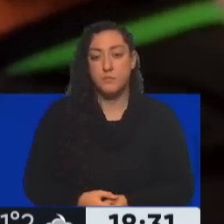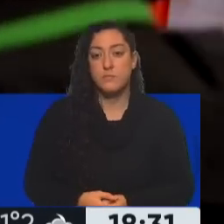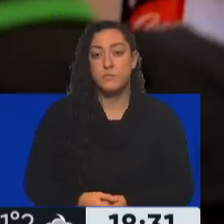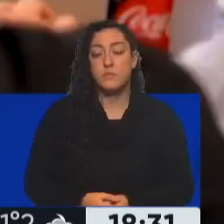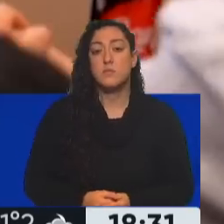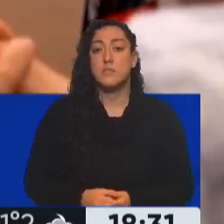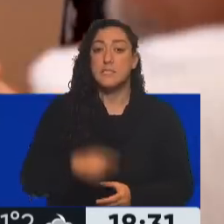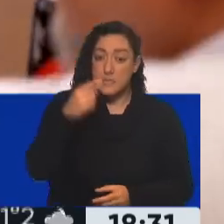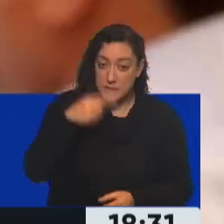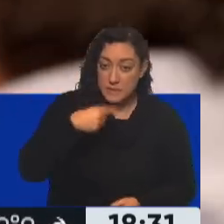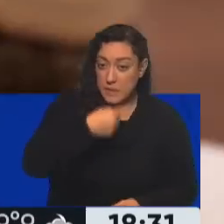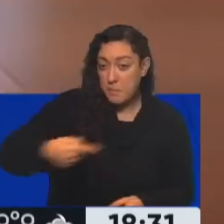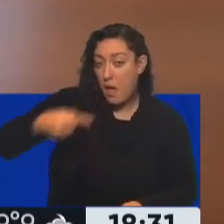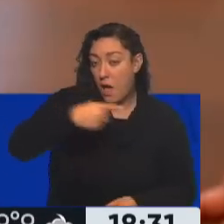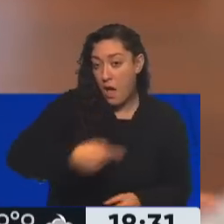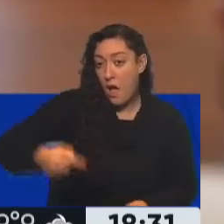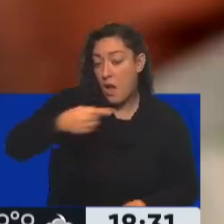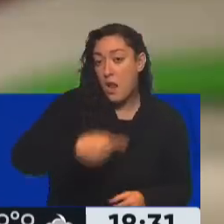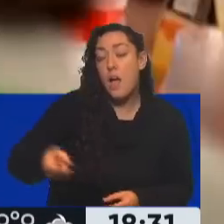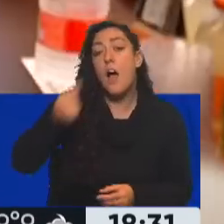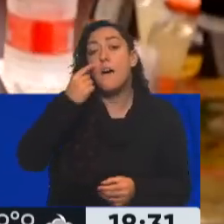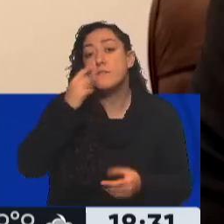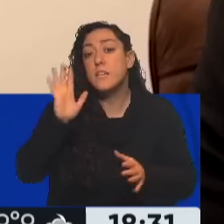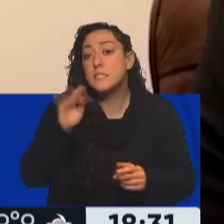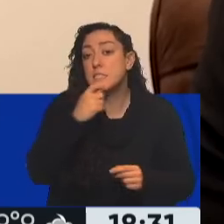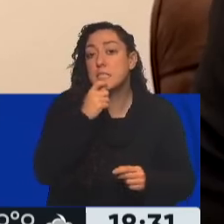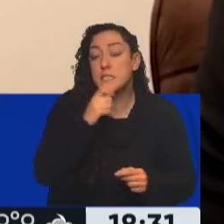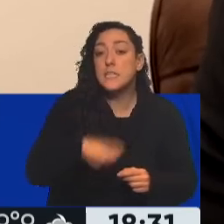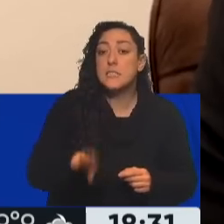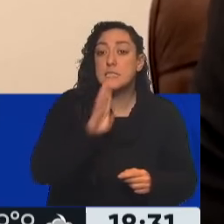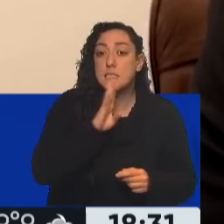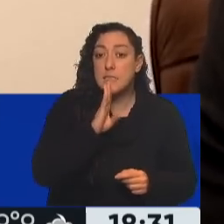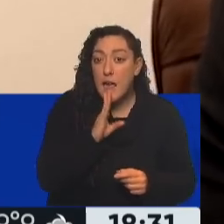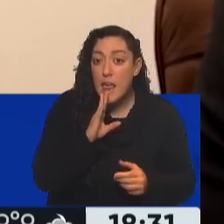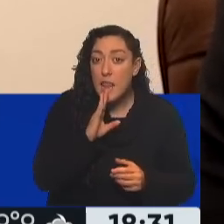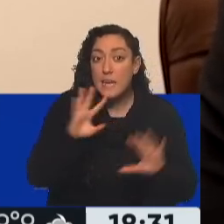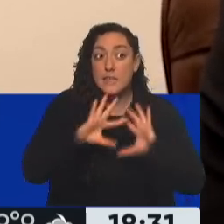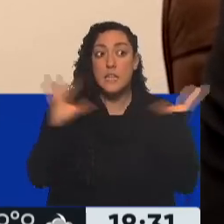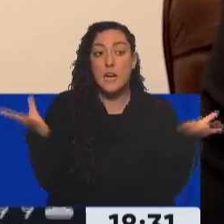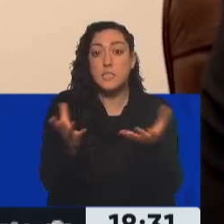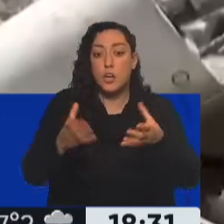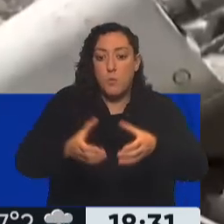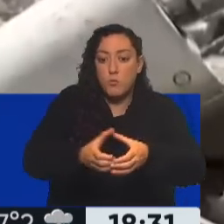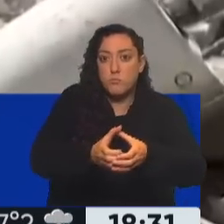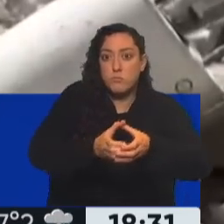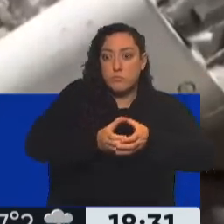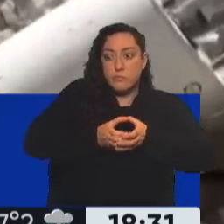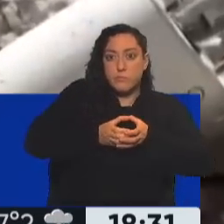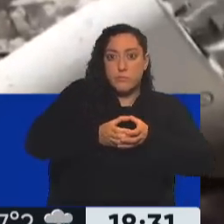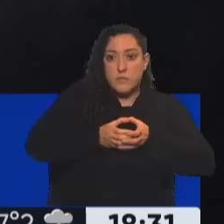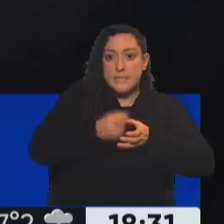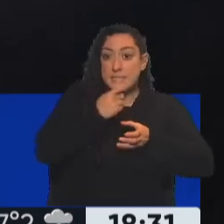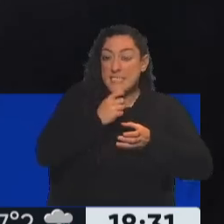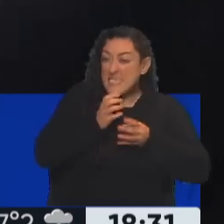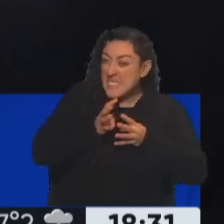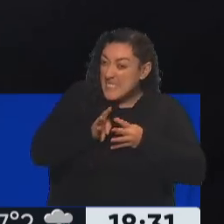semanas, Netanyahu deberá sopesar si Israel puede permitirse el mayor aislamiento internacional de su historia en caso de